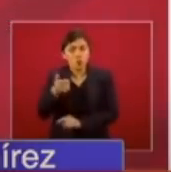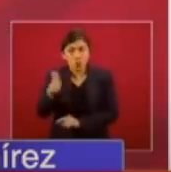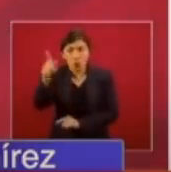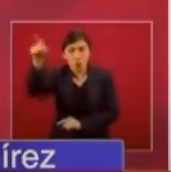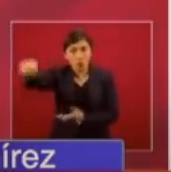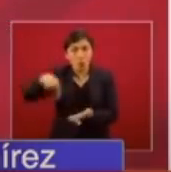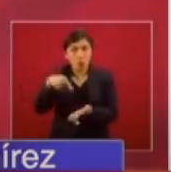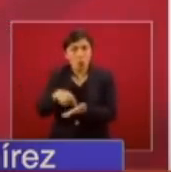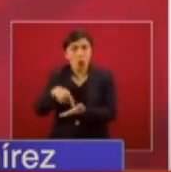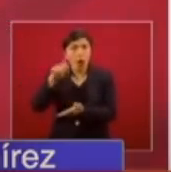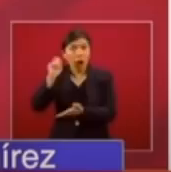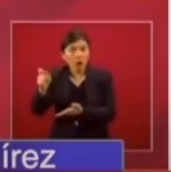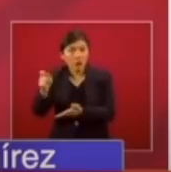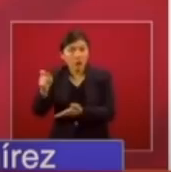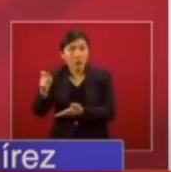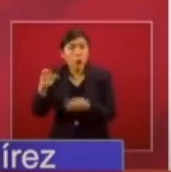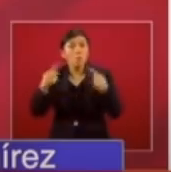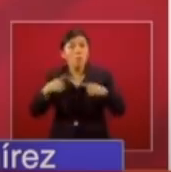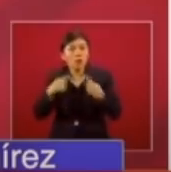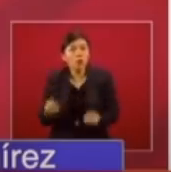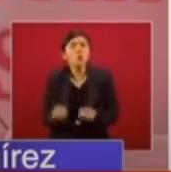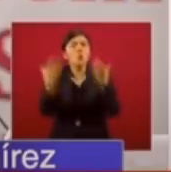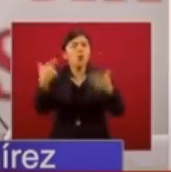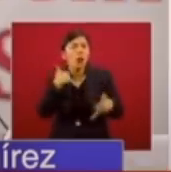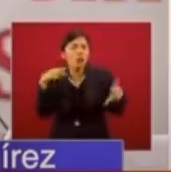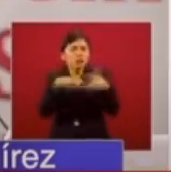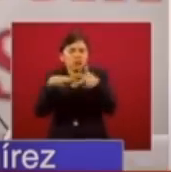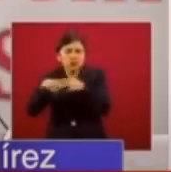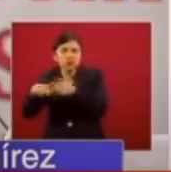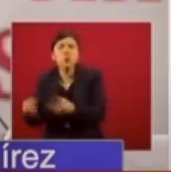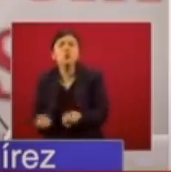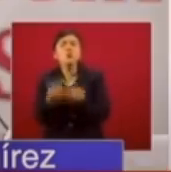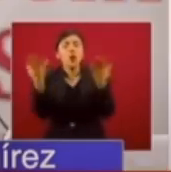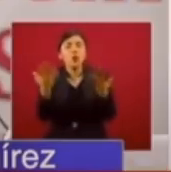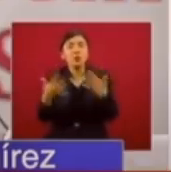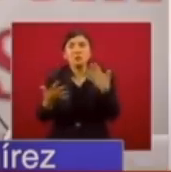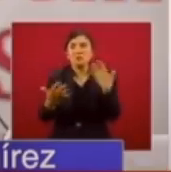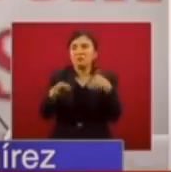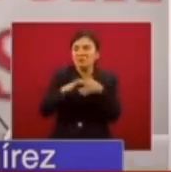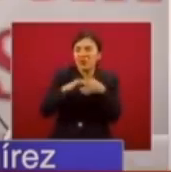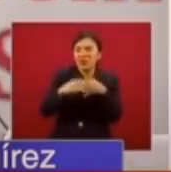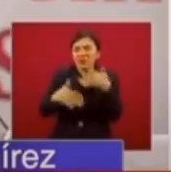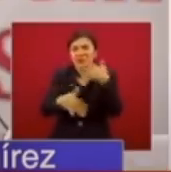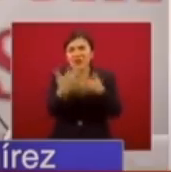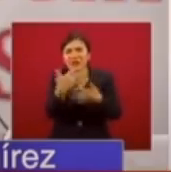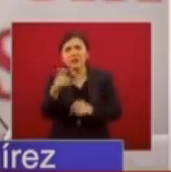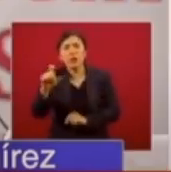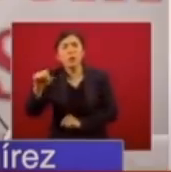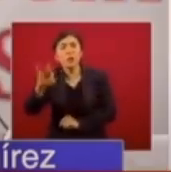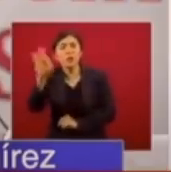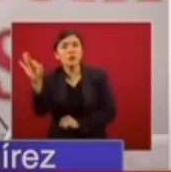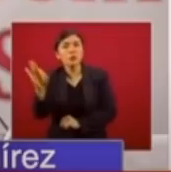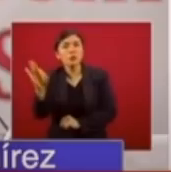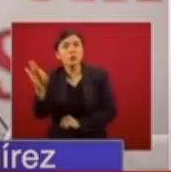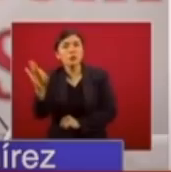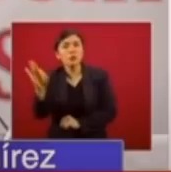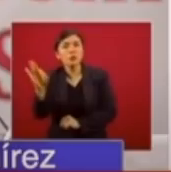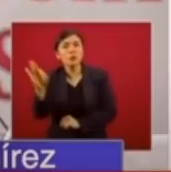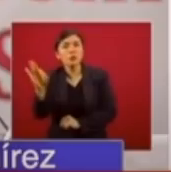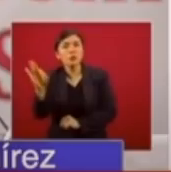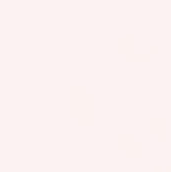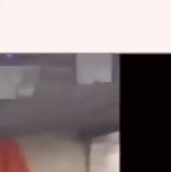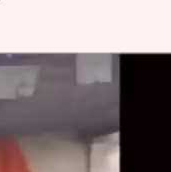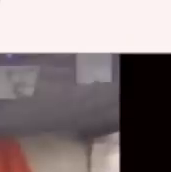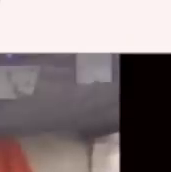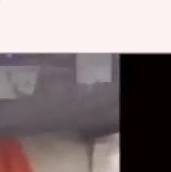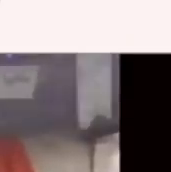Guanajuato significa en homicidios del 15 al 20%. Y esto,